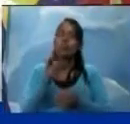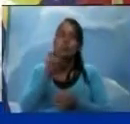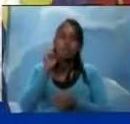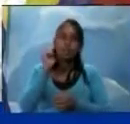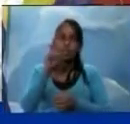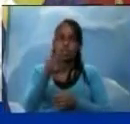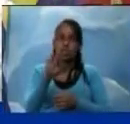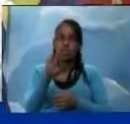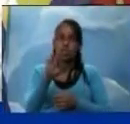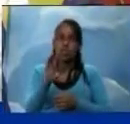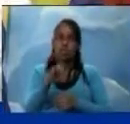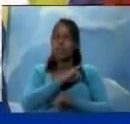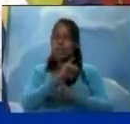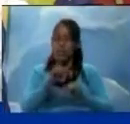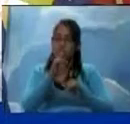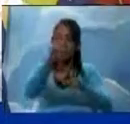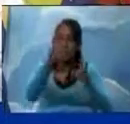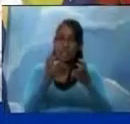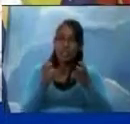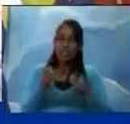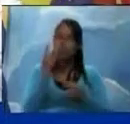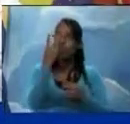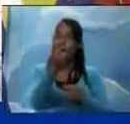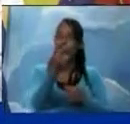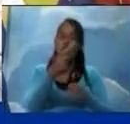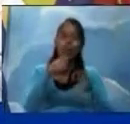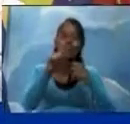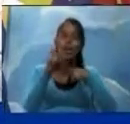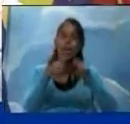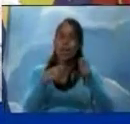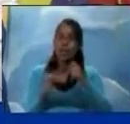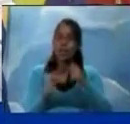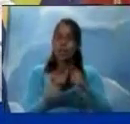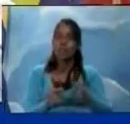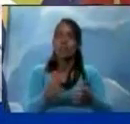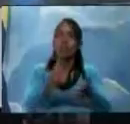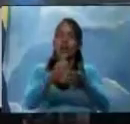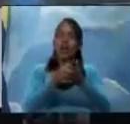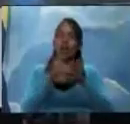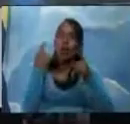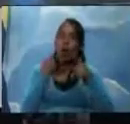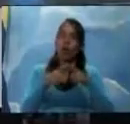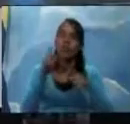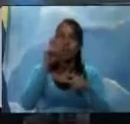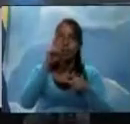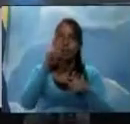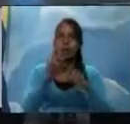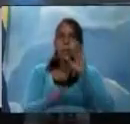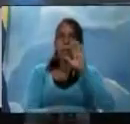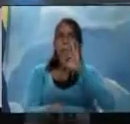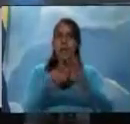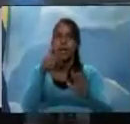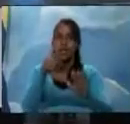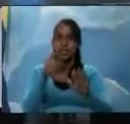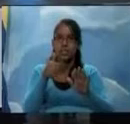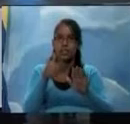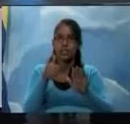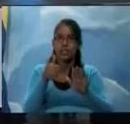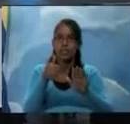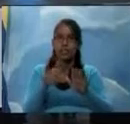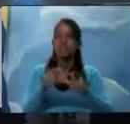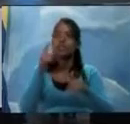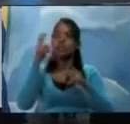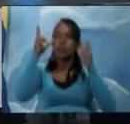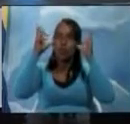fue lo que ganó el que había recibido 2 en el versículo 17? Otros dos. Ganó otros 2.